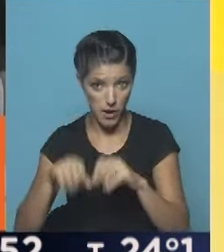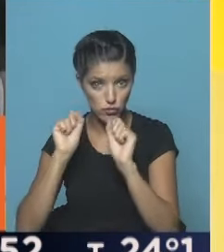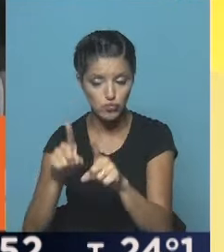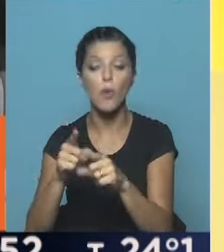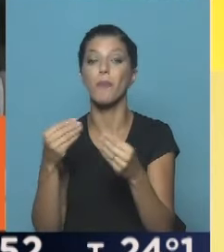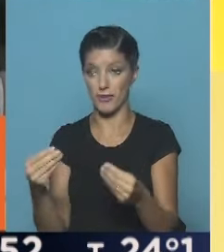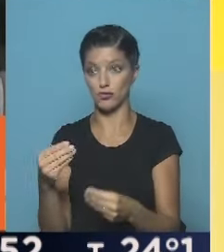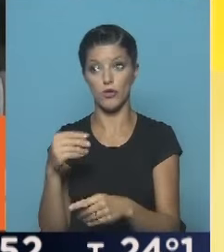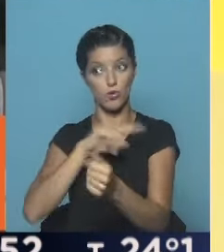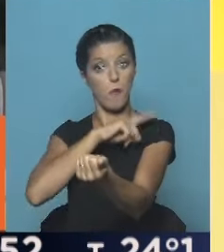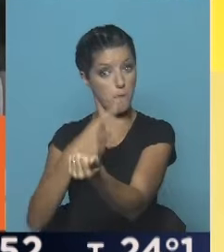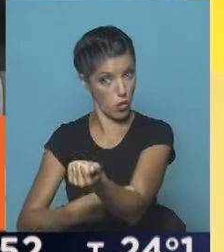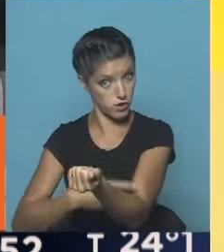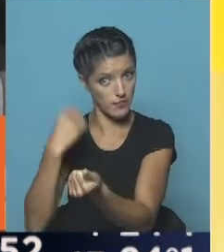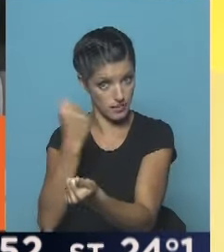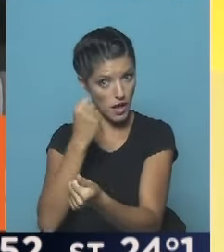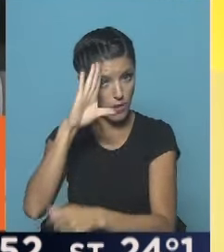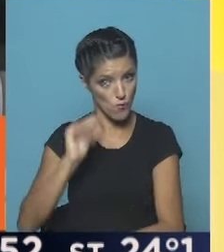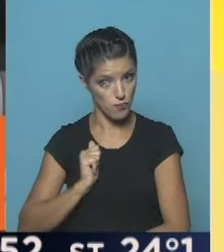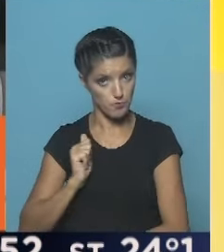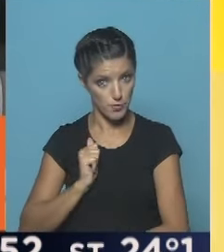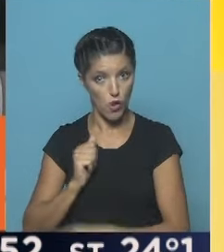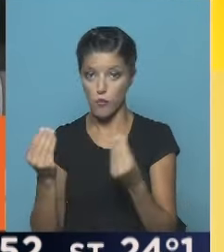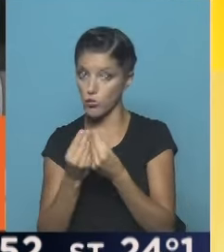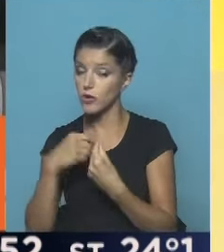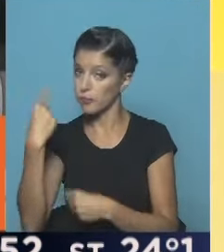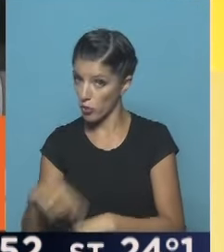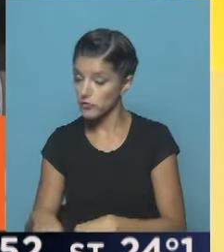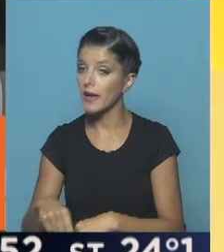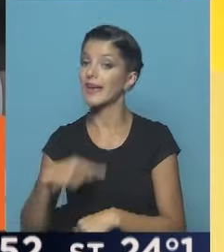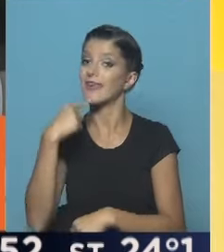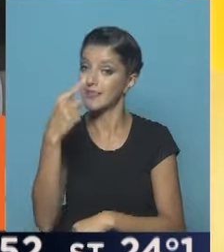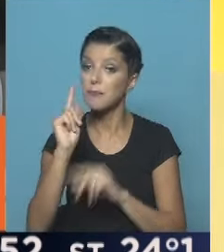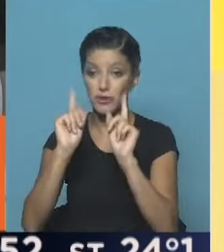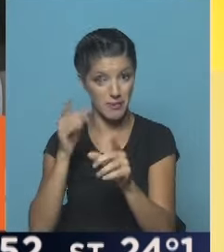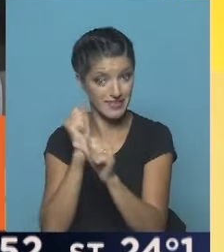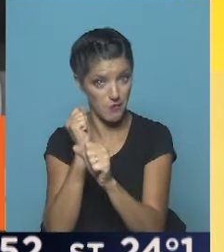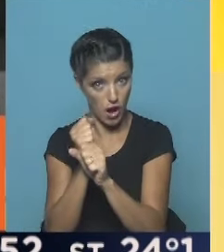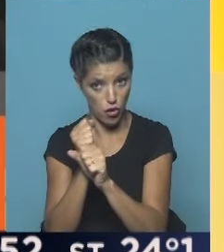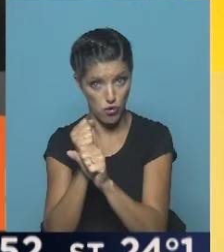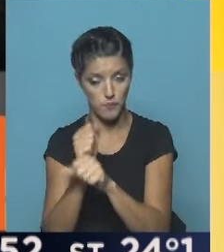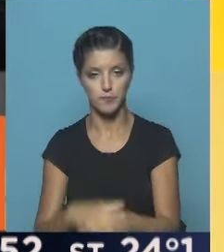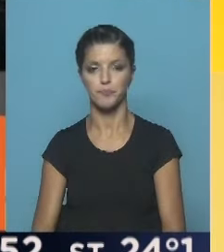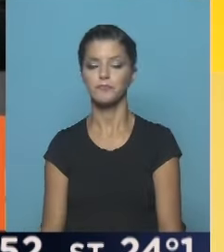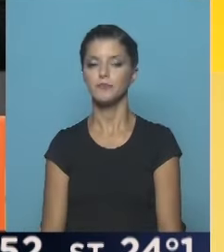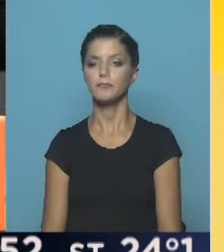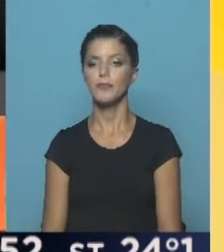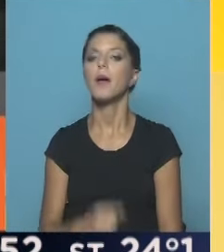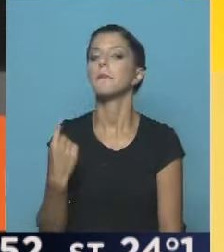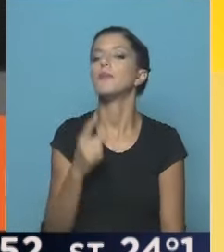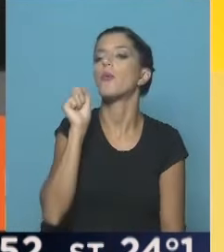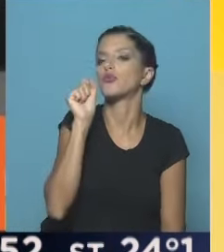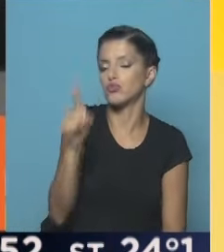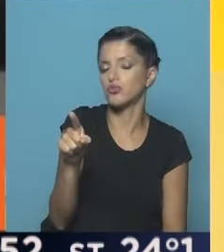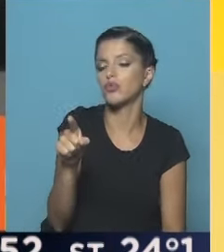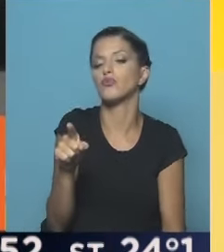Fuerzas Armadas tienen muchas cosas que decir y muchas cosas que hacer. No solamente por el papel que desempeñan en la estructura administrativa